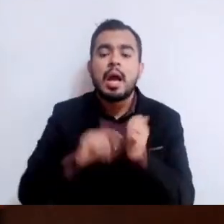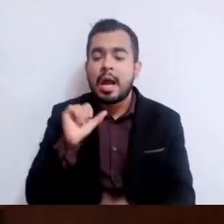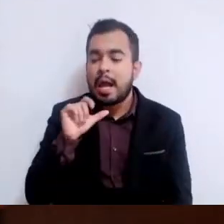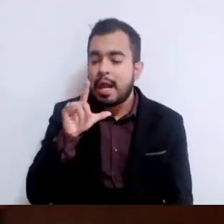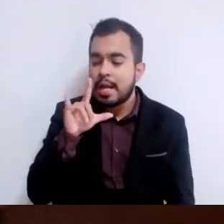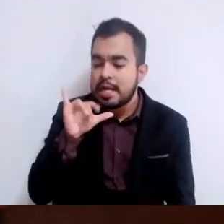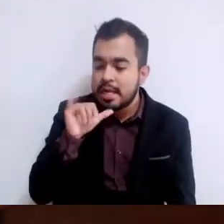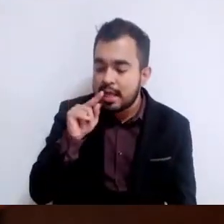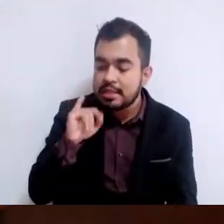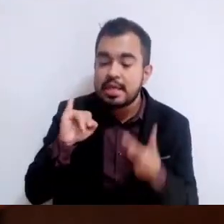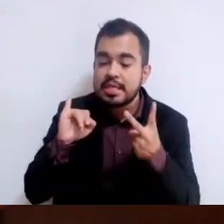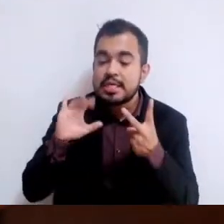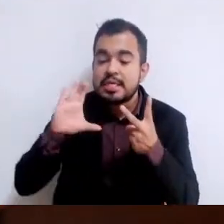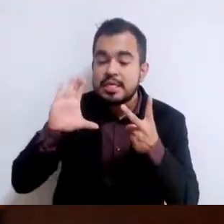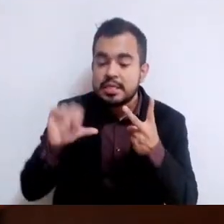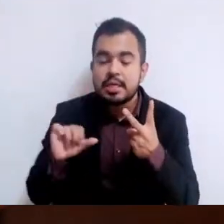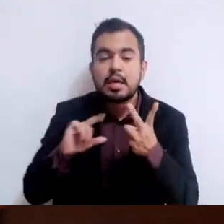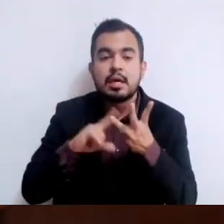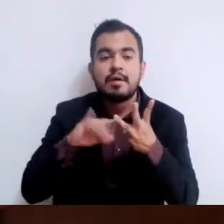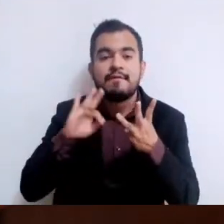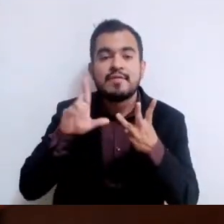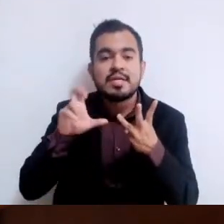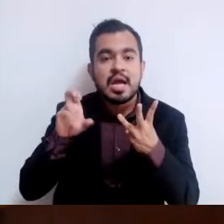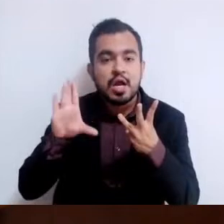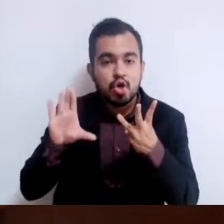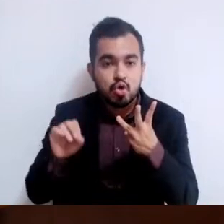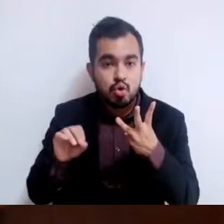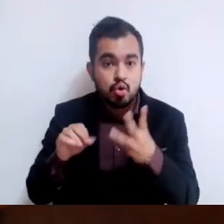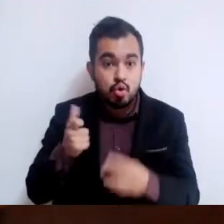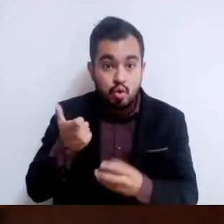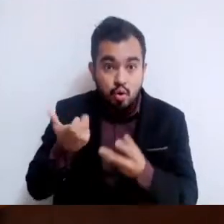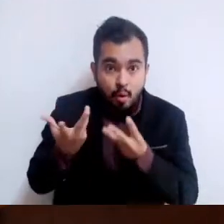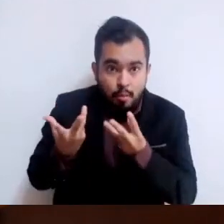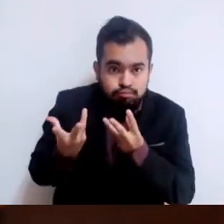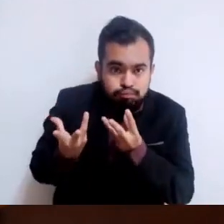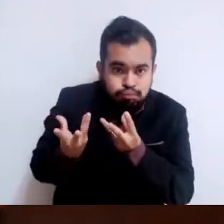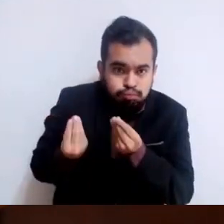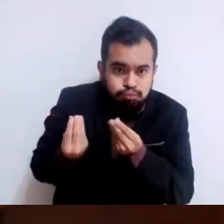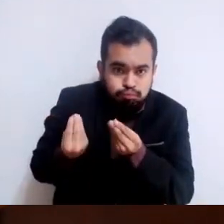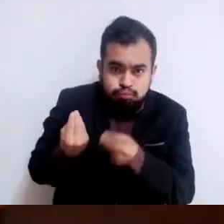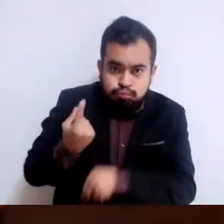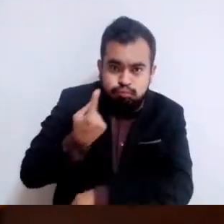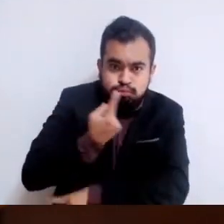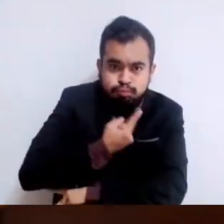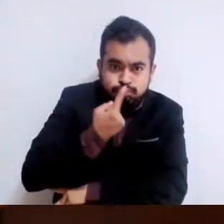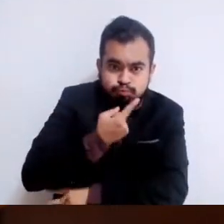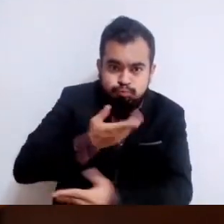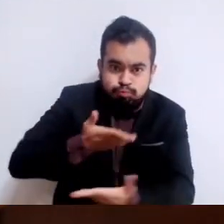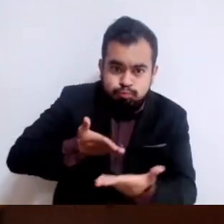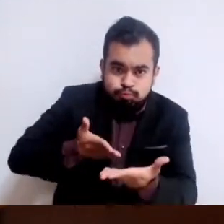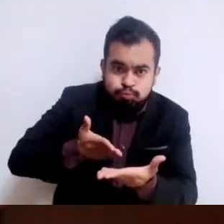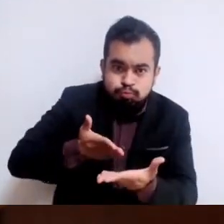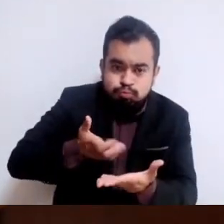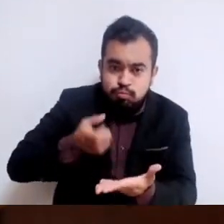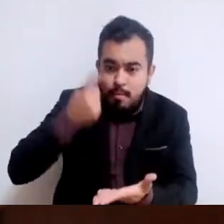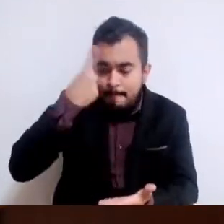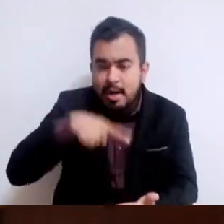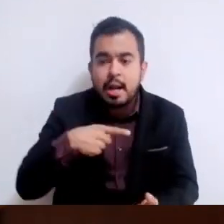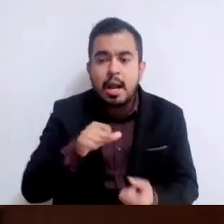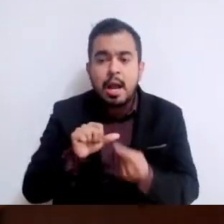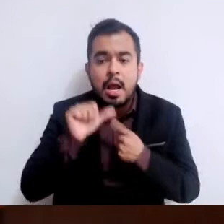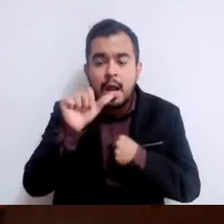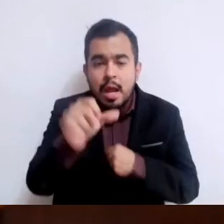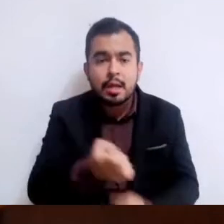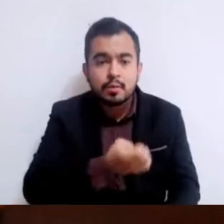ICA y Pinfra. Ante los altos costos que implica recorrer estos caminos para trasladarse a las escuelas, al